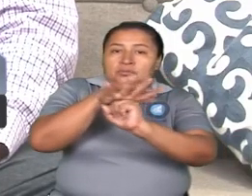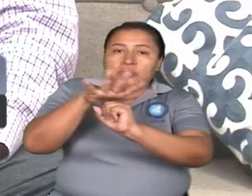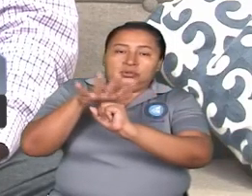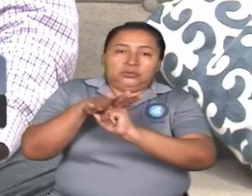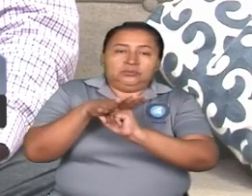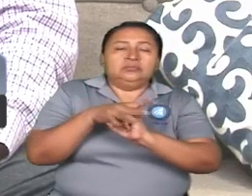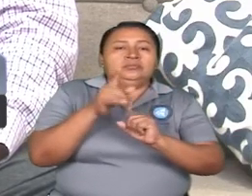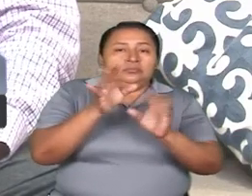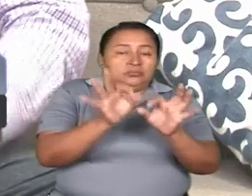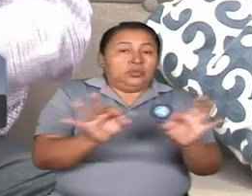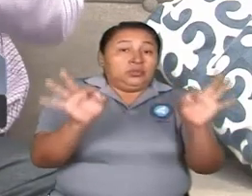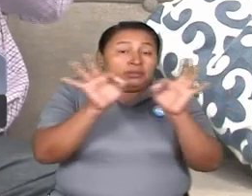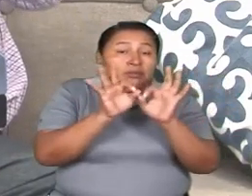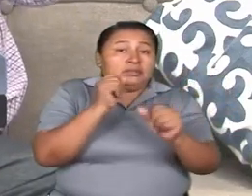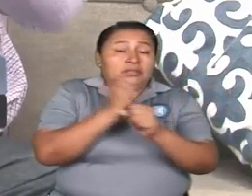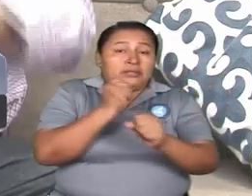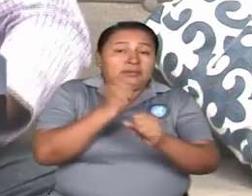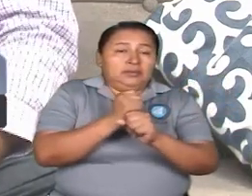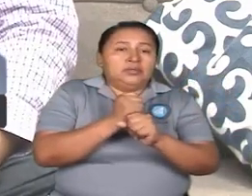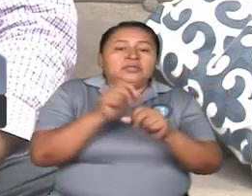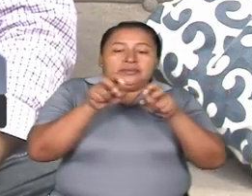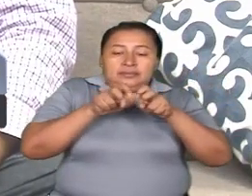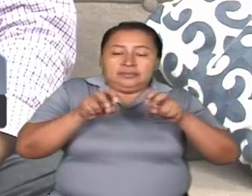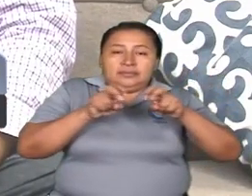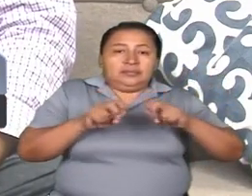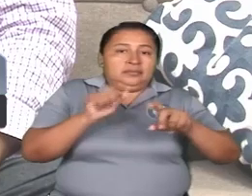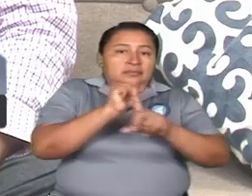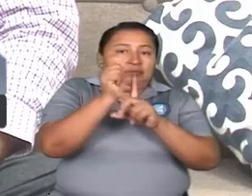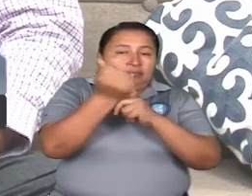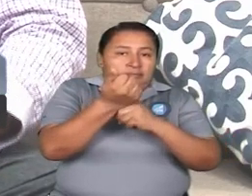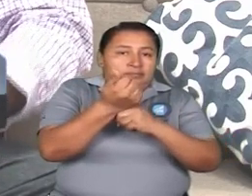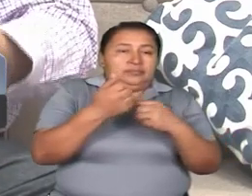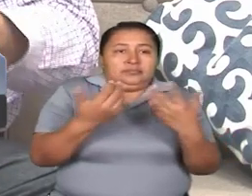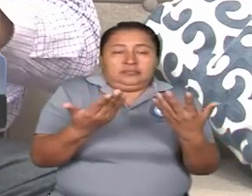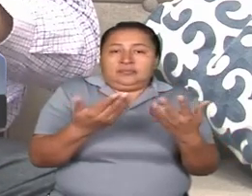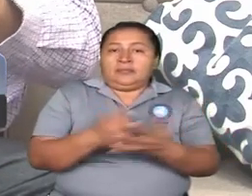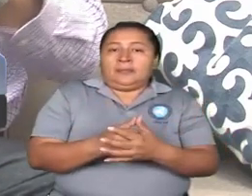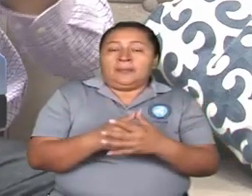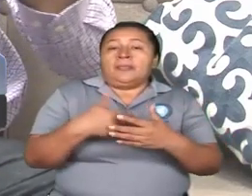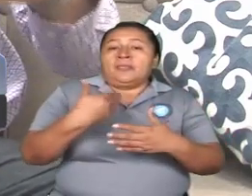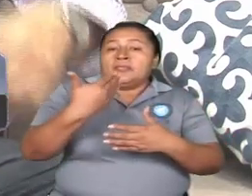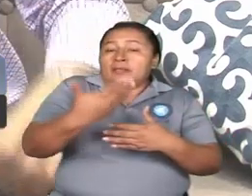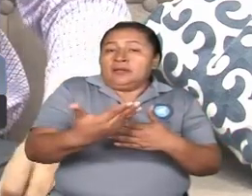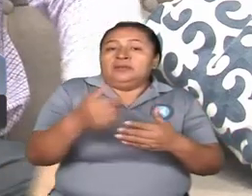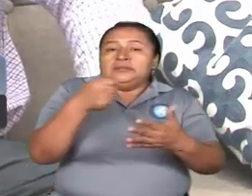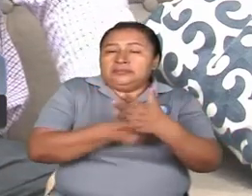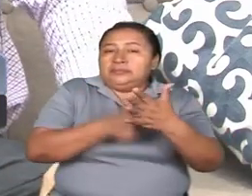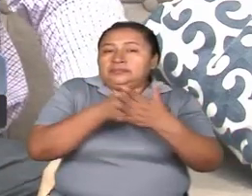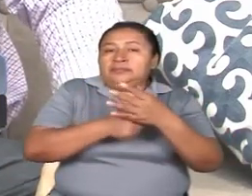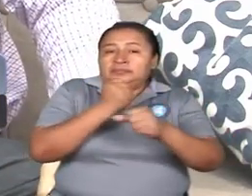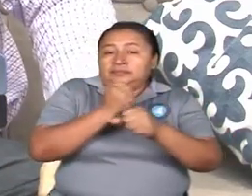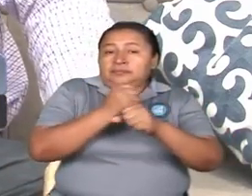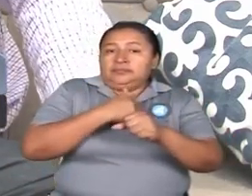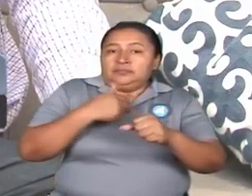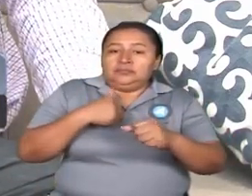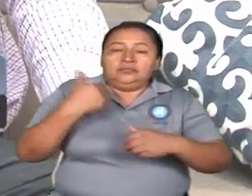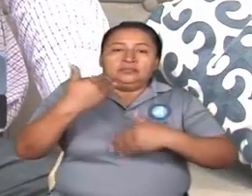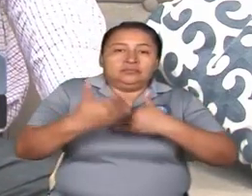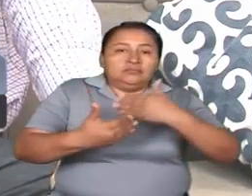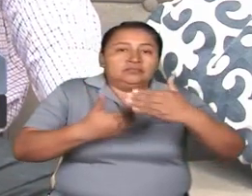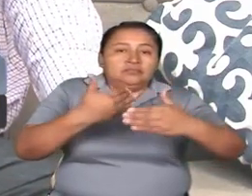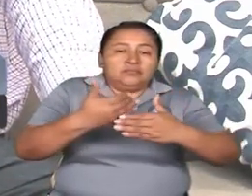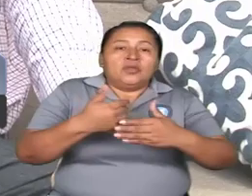aspecto también. Sí, el trabajo del plenario. O sea, y este esfuerzo se fue haciendo